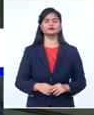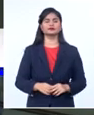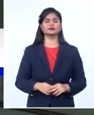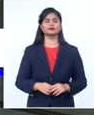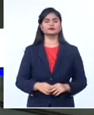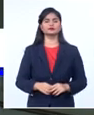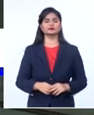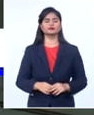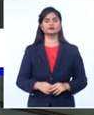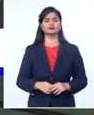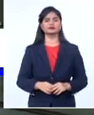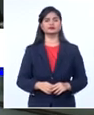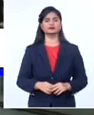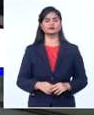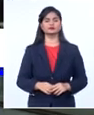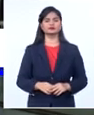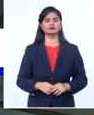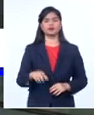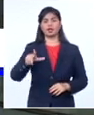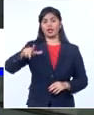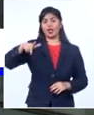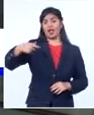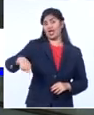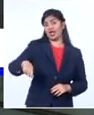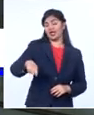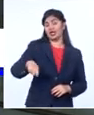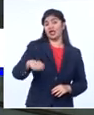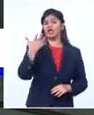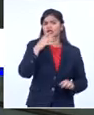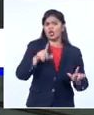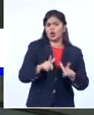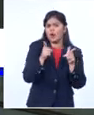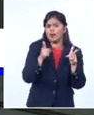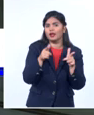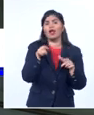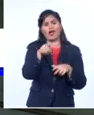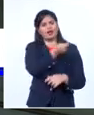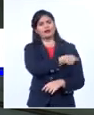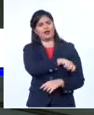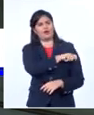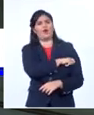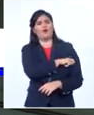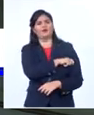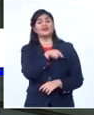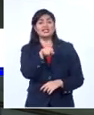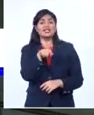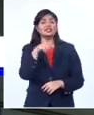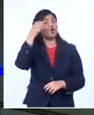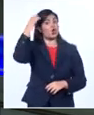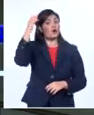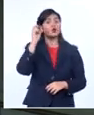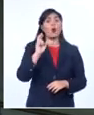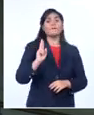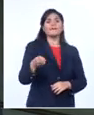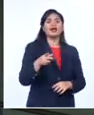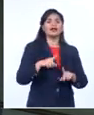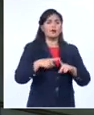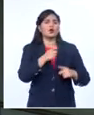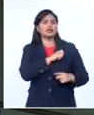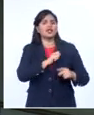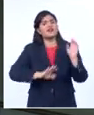que estamos citando no se establecen sino para defender los derechos de las personas